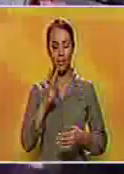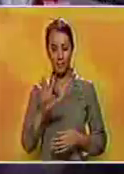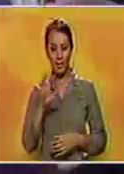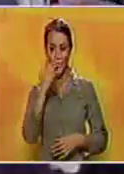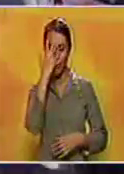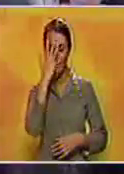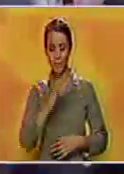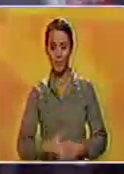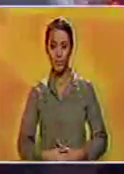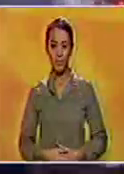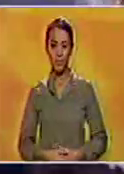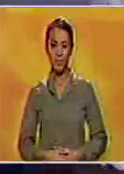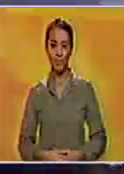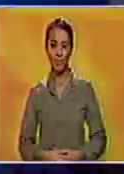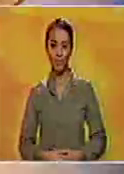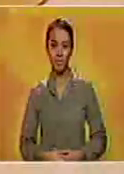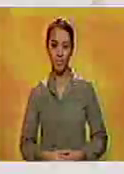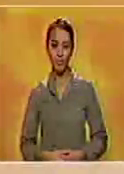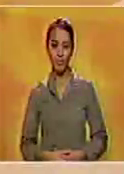febrero.